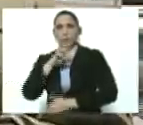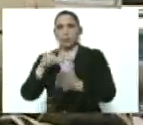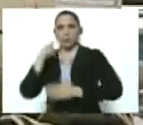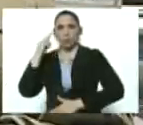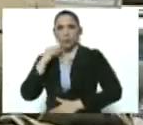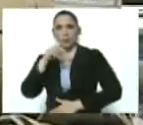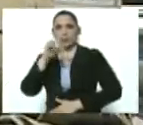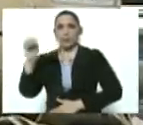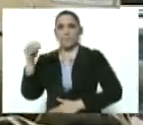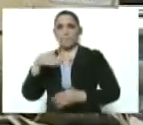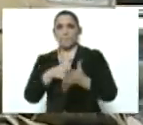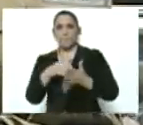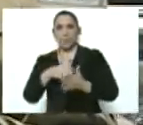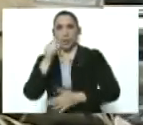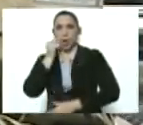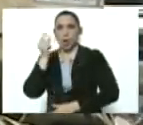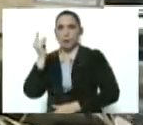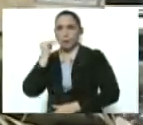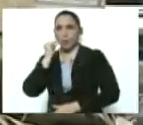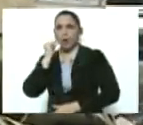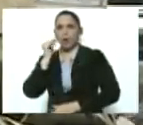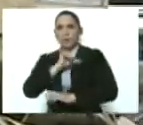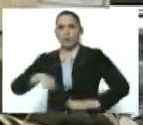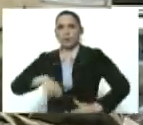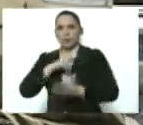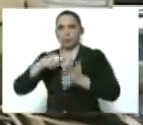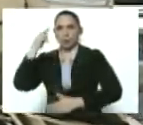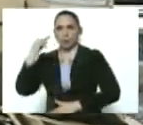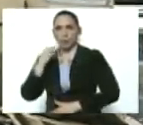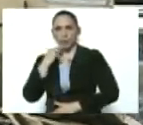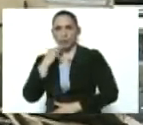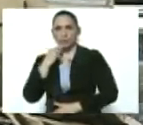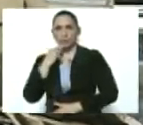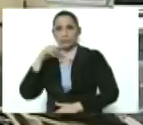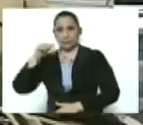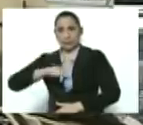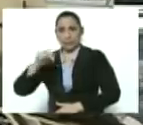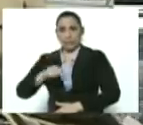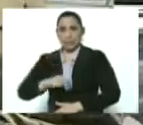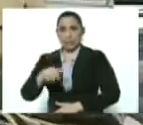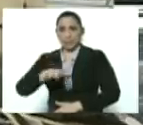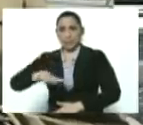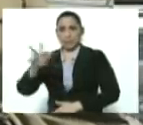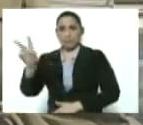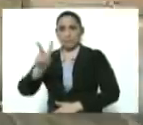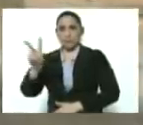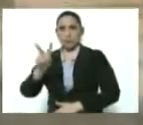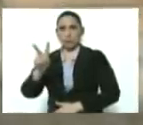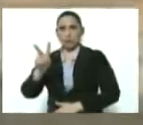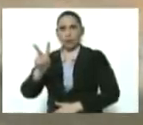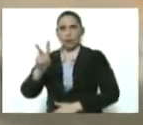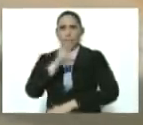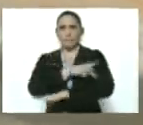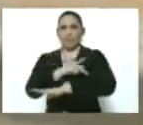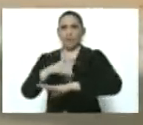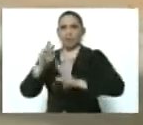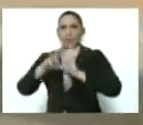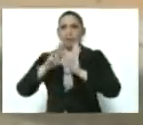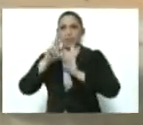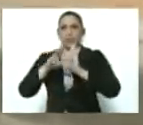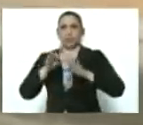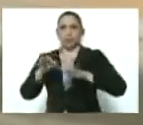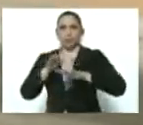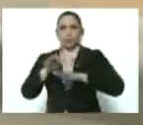y mujeres de nuestra fuerza armada nacional bolivariana desde aquí desde plaza venezuela el recreo municipio